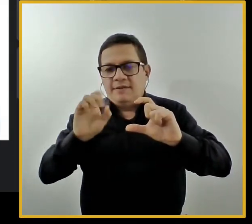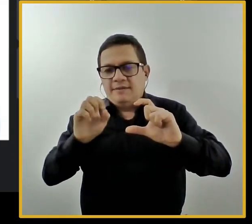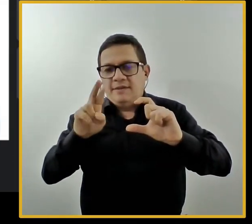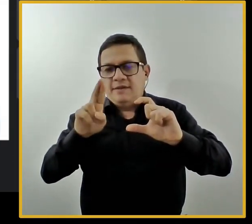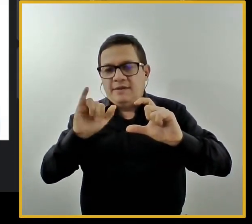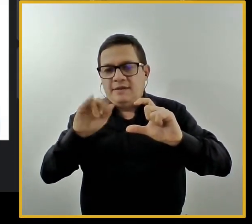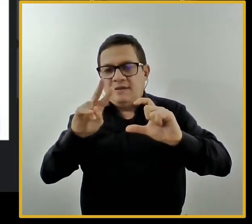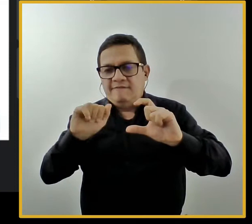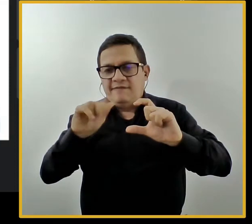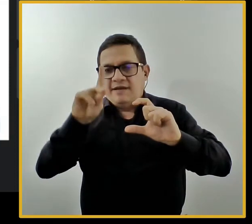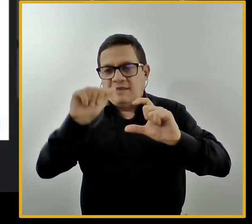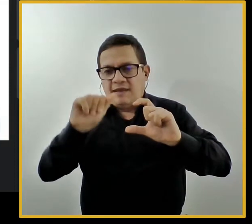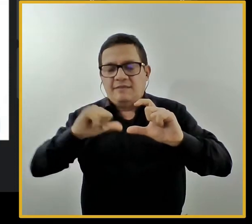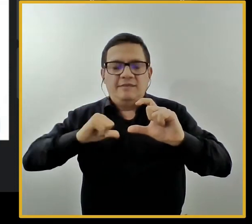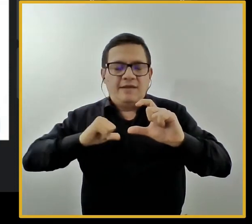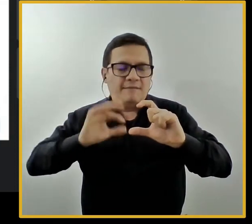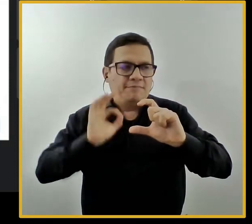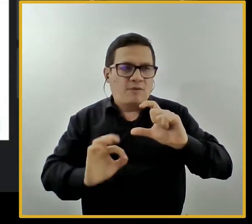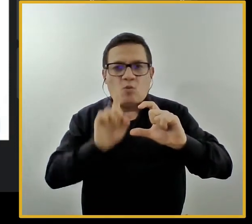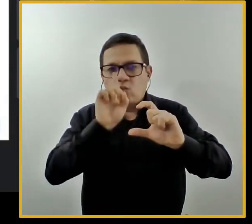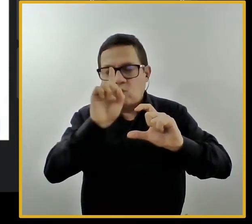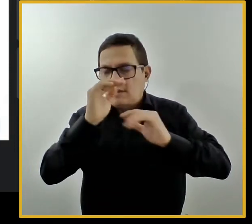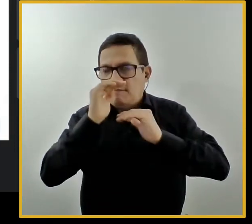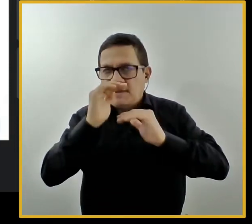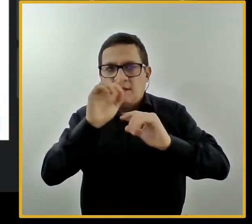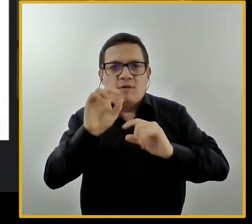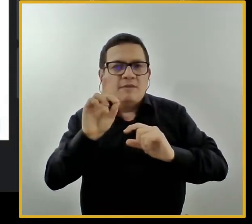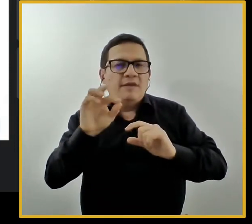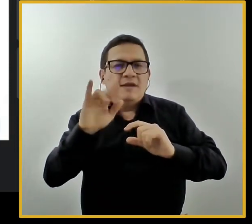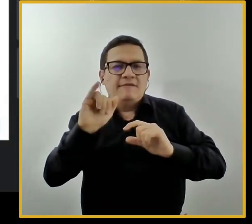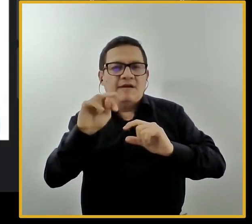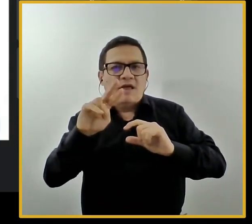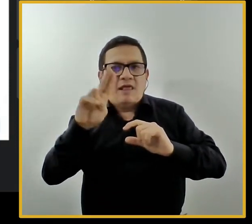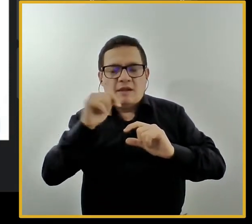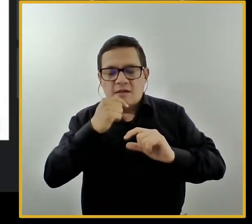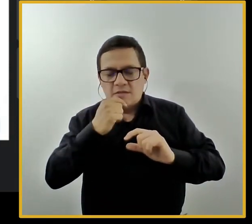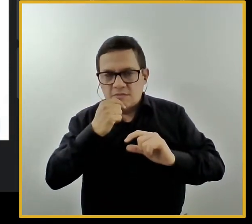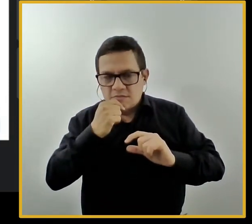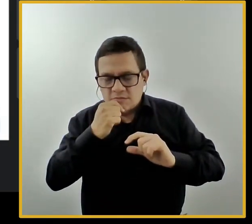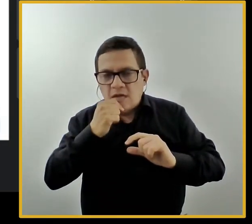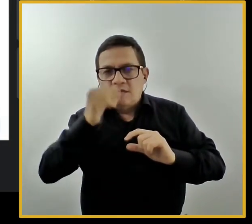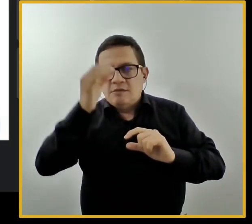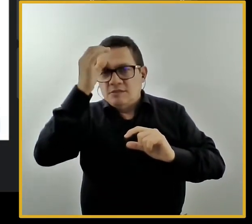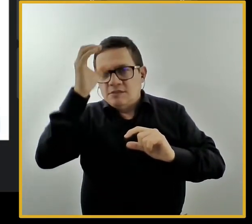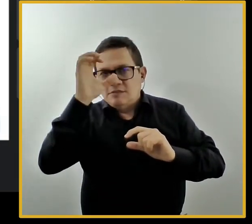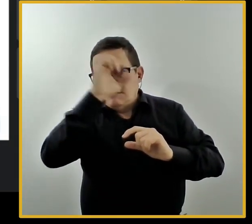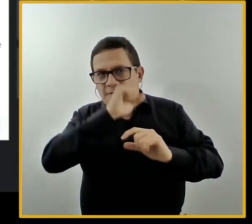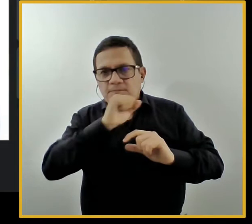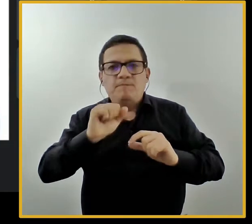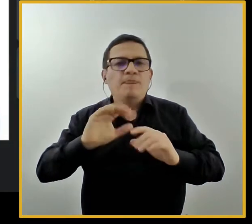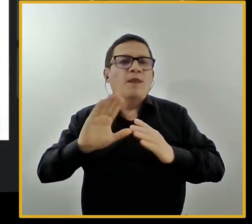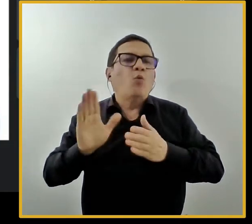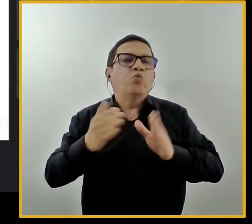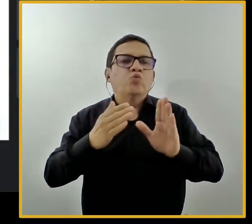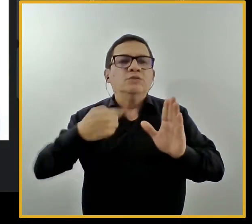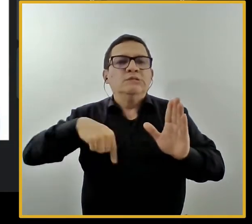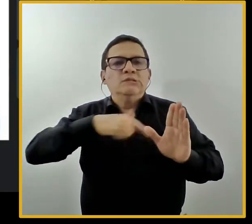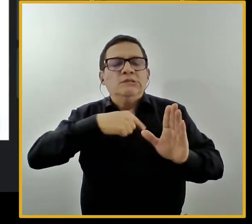que estamos haciendo esa conceptualización del curso, pues podamos